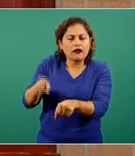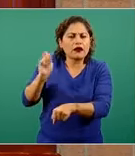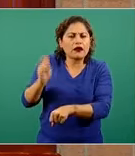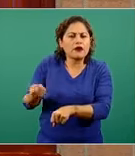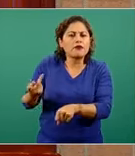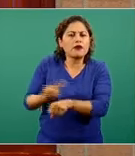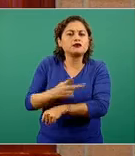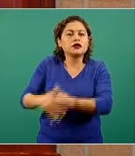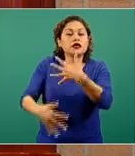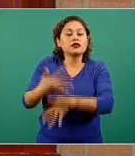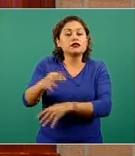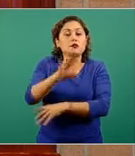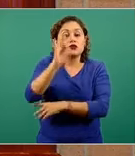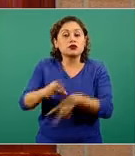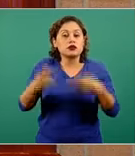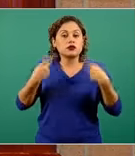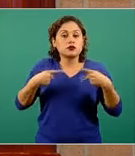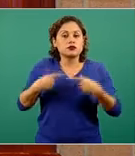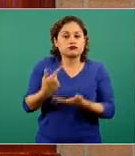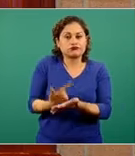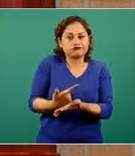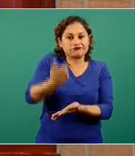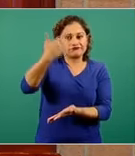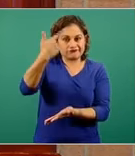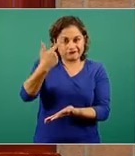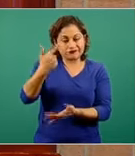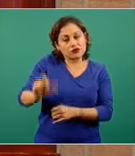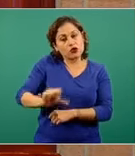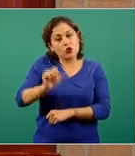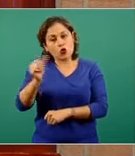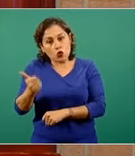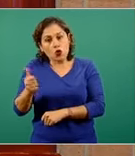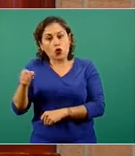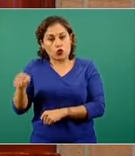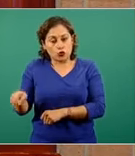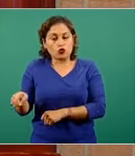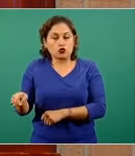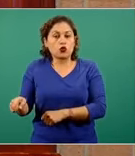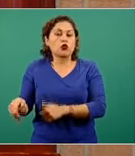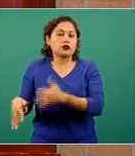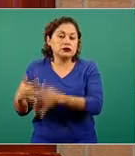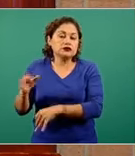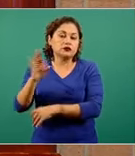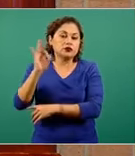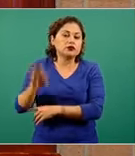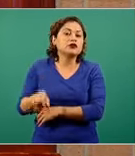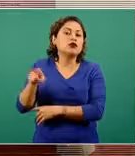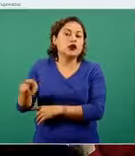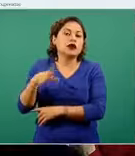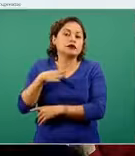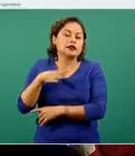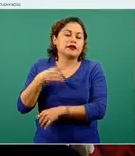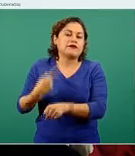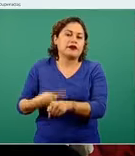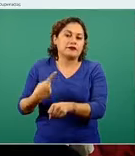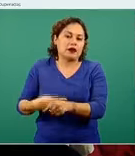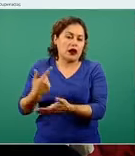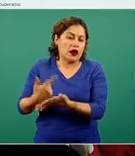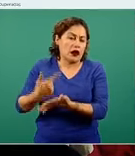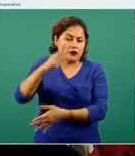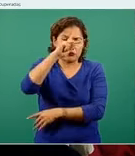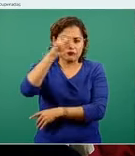enfermedad grave y 5% puede desarrollar una enfermedad crítica, que en ambos casos requiere